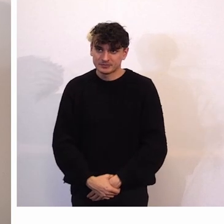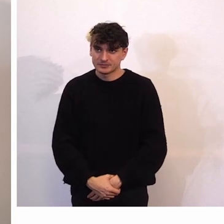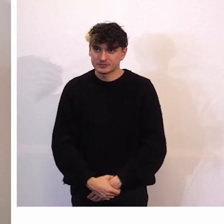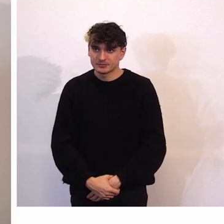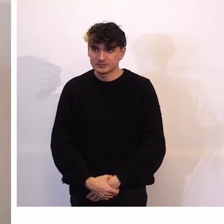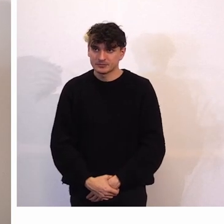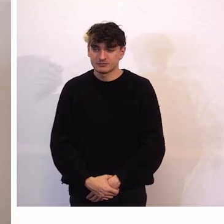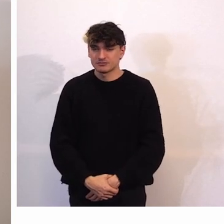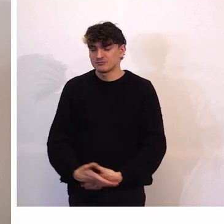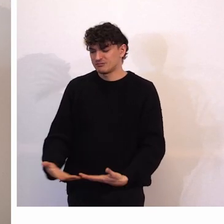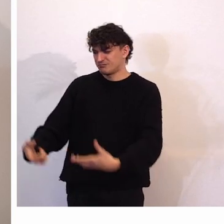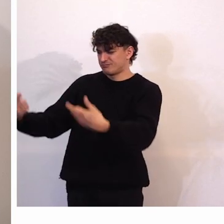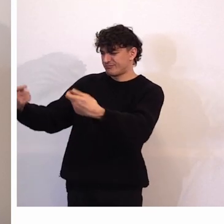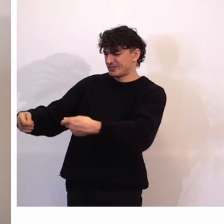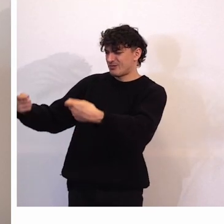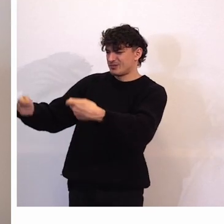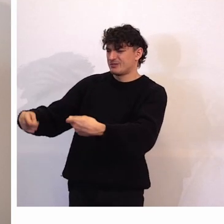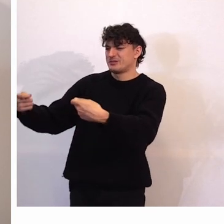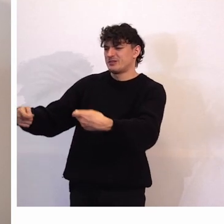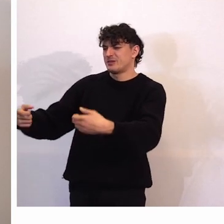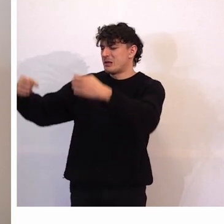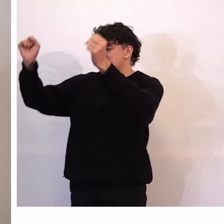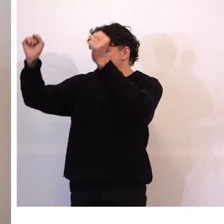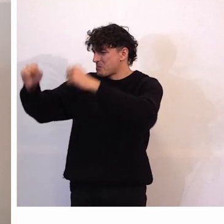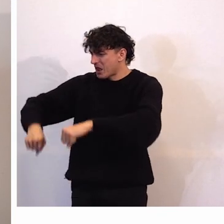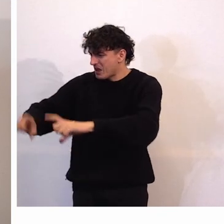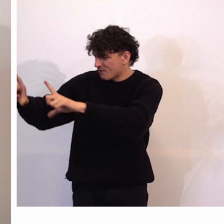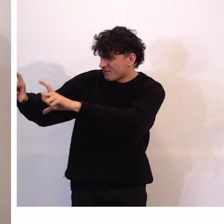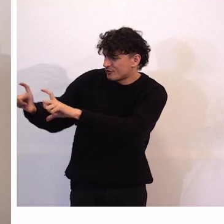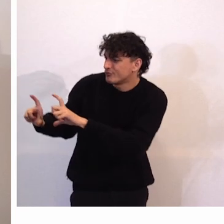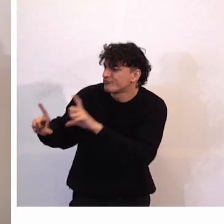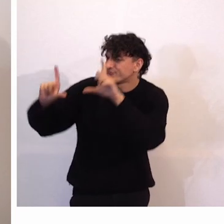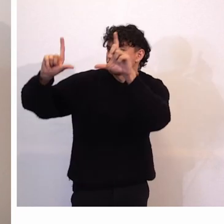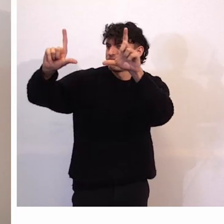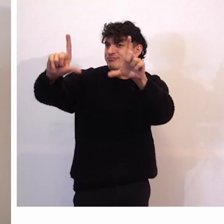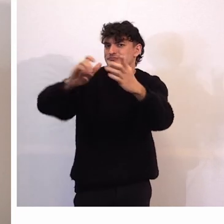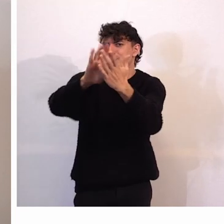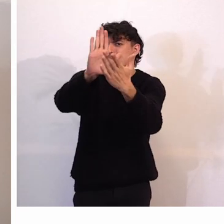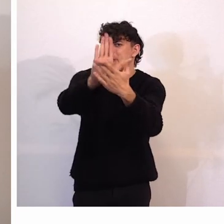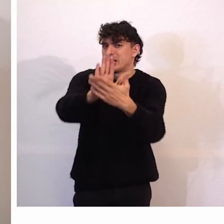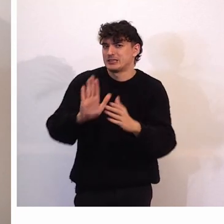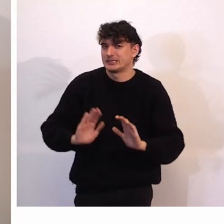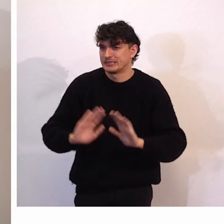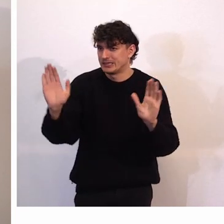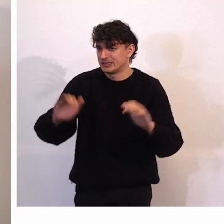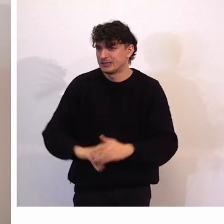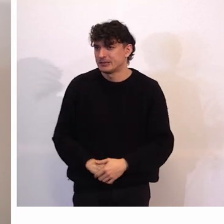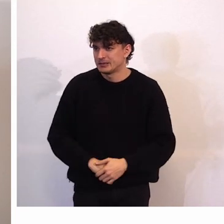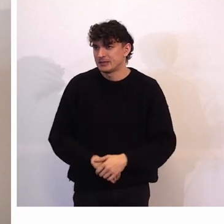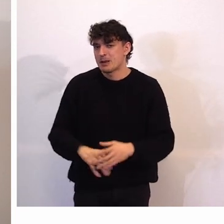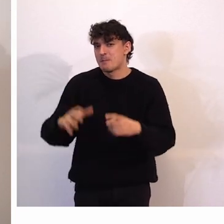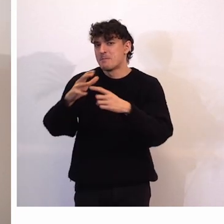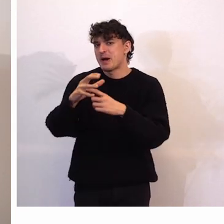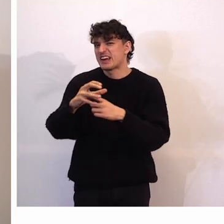Como es tan pesado Daniel, pues te vamos a pegar aquí una foto y... Ahí, en el parque de